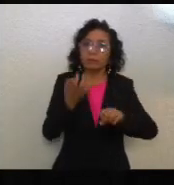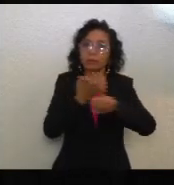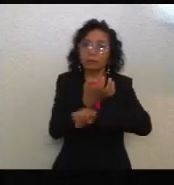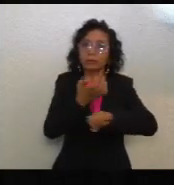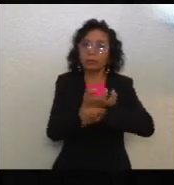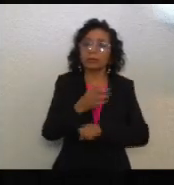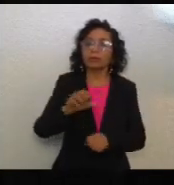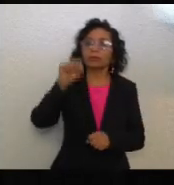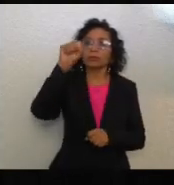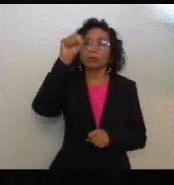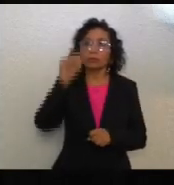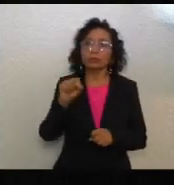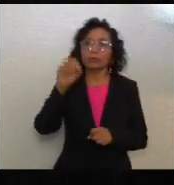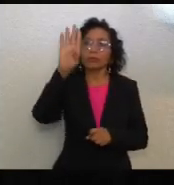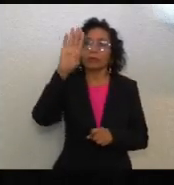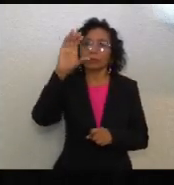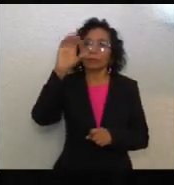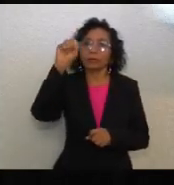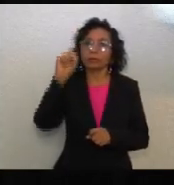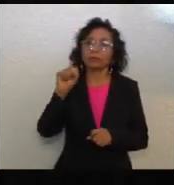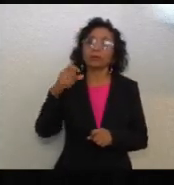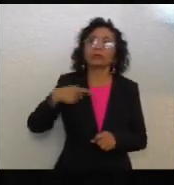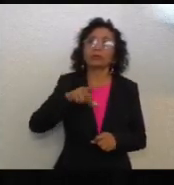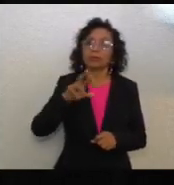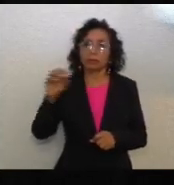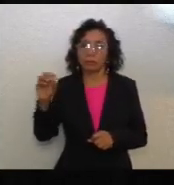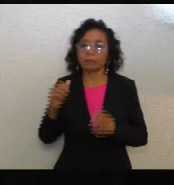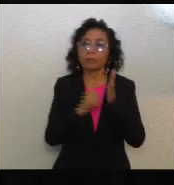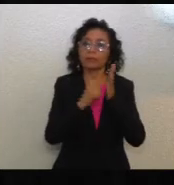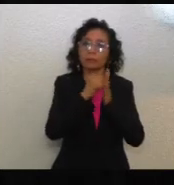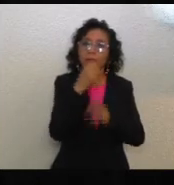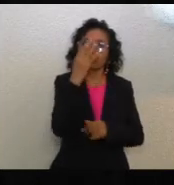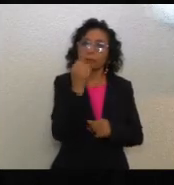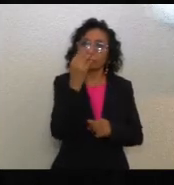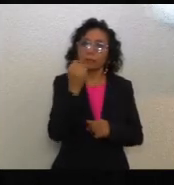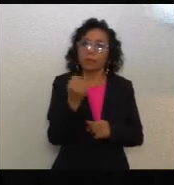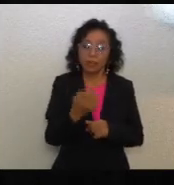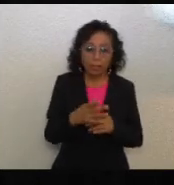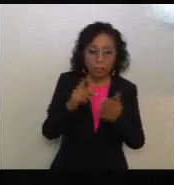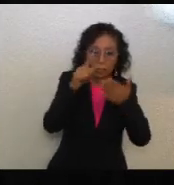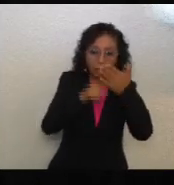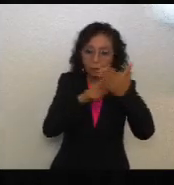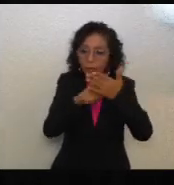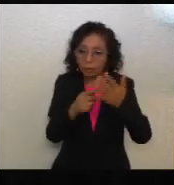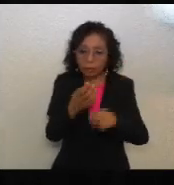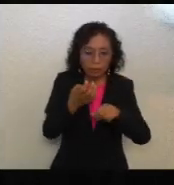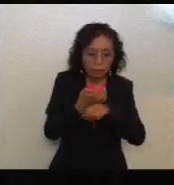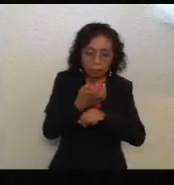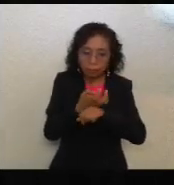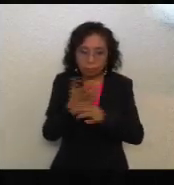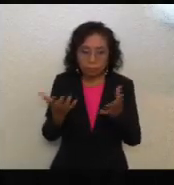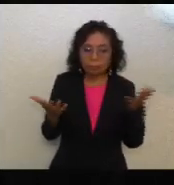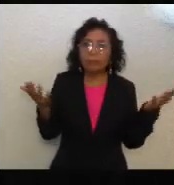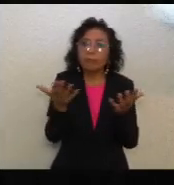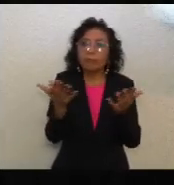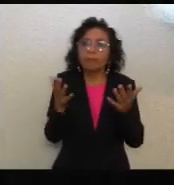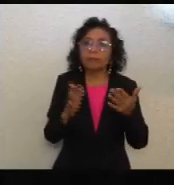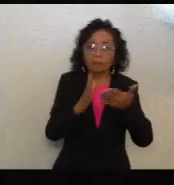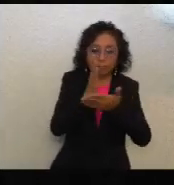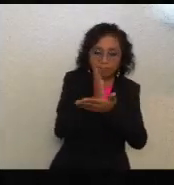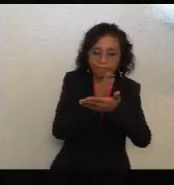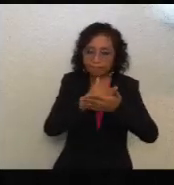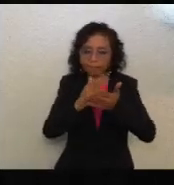California Sur y Quintana Roo. Artículo 9. Las comisiones estatales electorales, en su primera sesión, harán la división de los estados